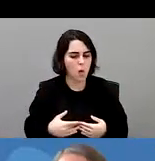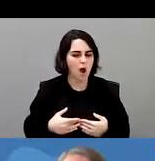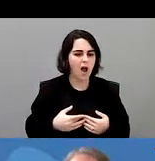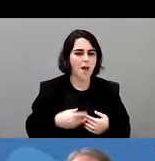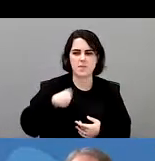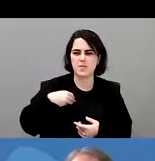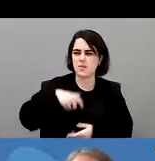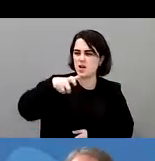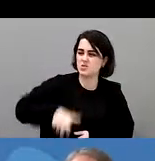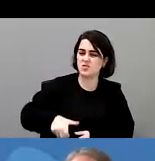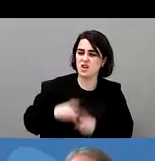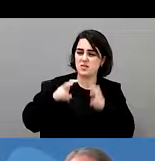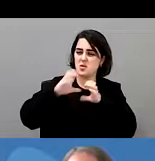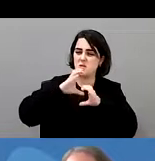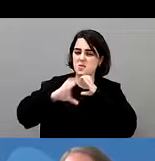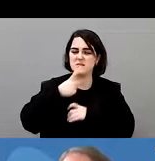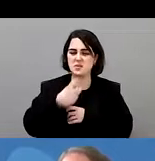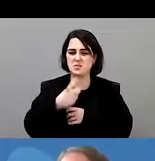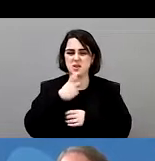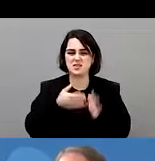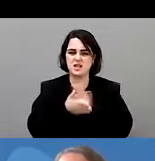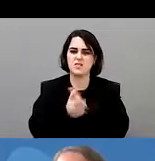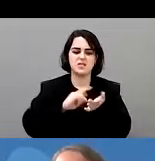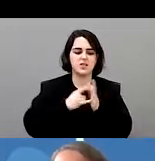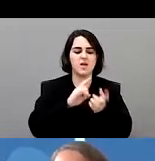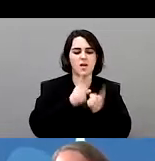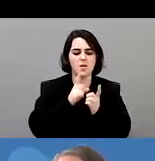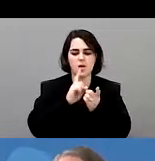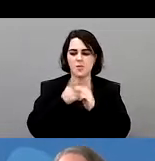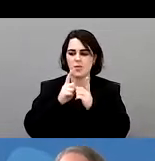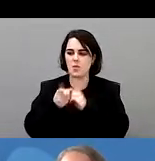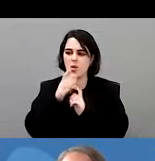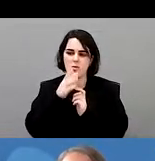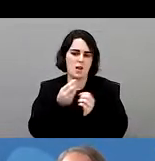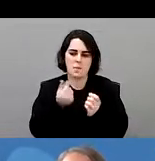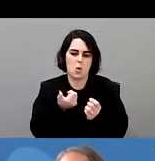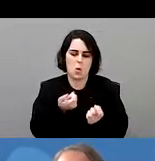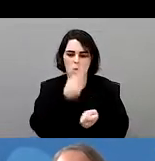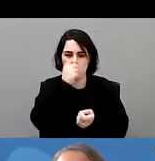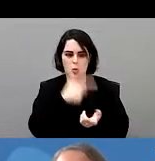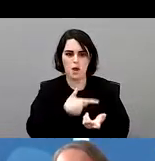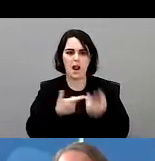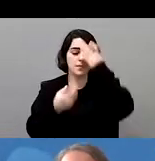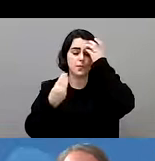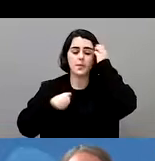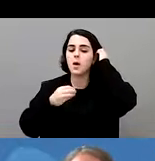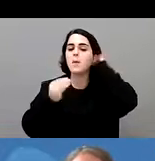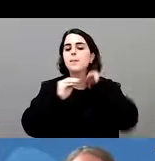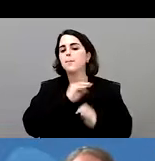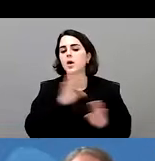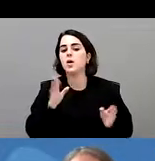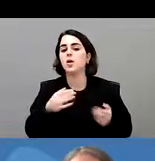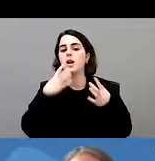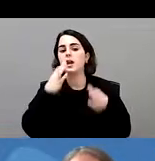tiene dificultades en la comunicación le vayamos cambiando el sistema porque se nos va quedando corto. Entonces, lo ideal es que pensemos qué va a